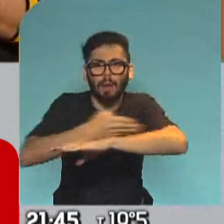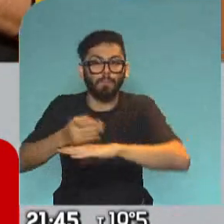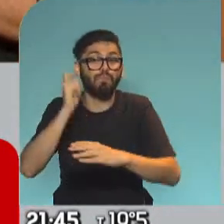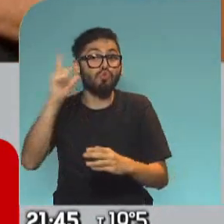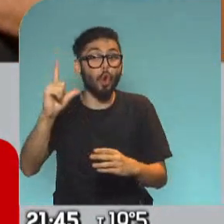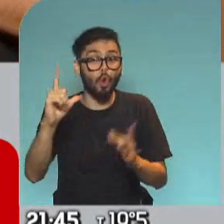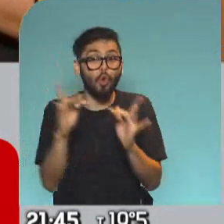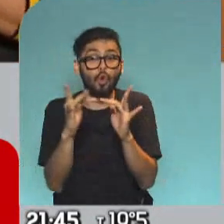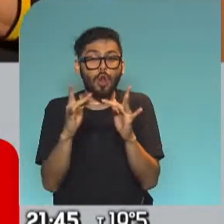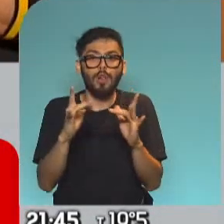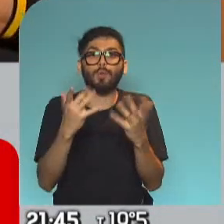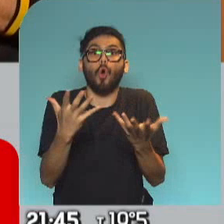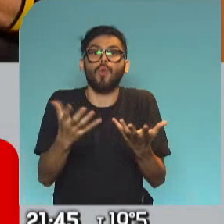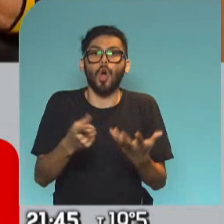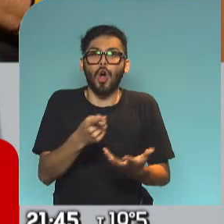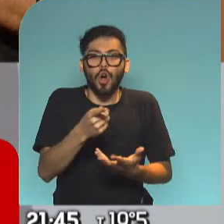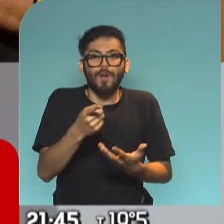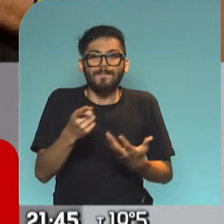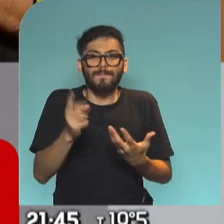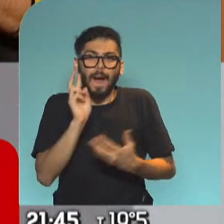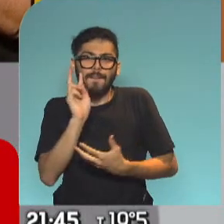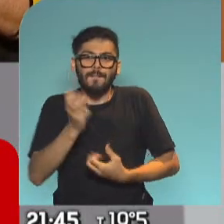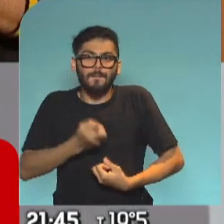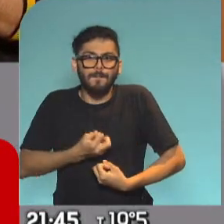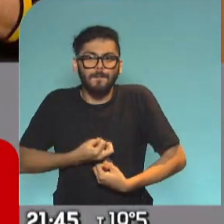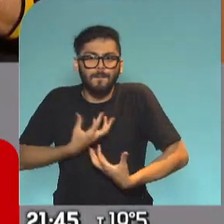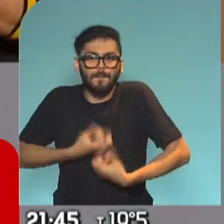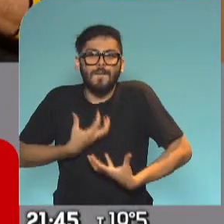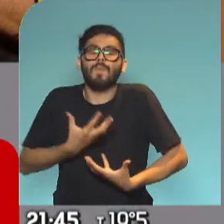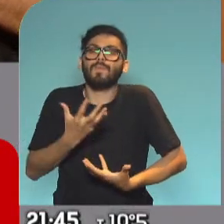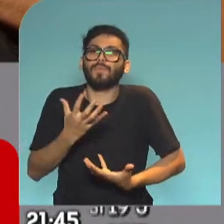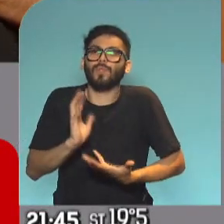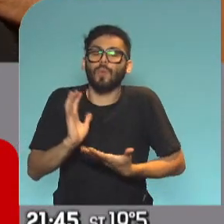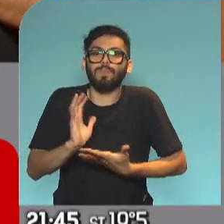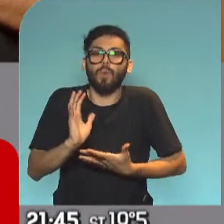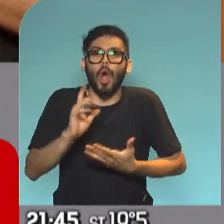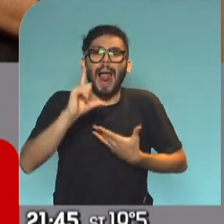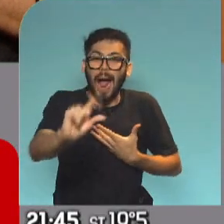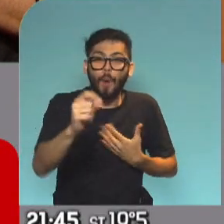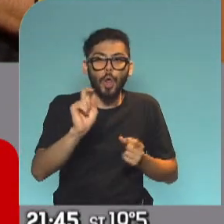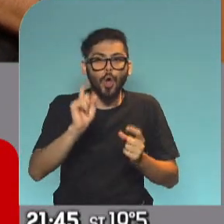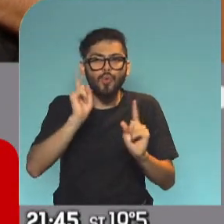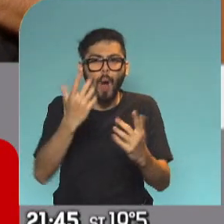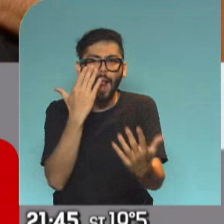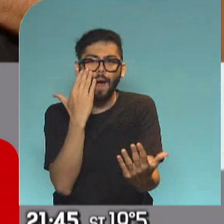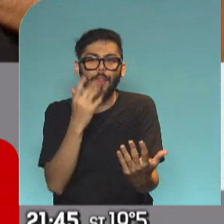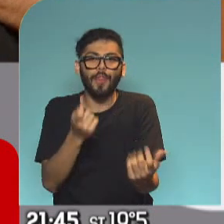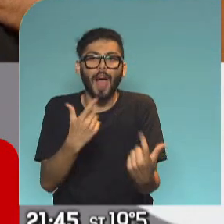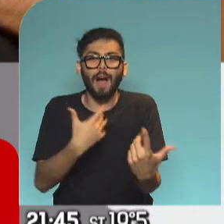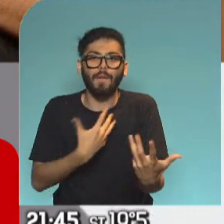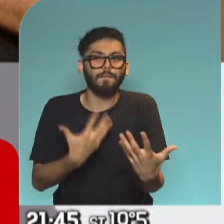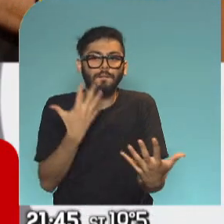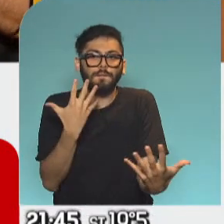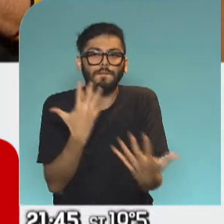que esa adrenalina y esa cercanía, a pesar de la distancia que el espectador pudo tener a partir